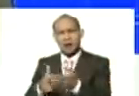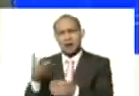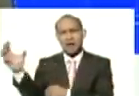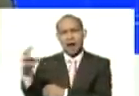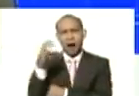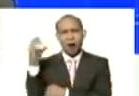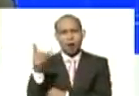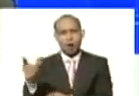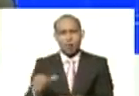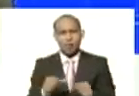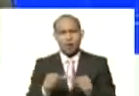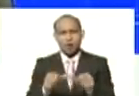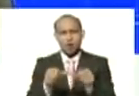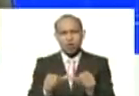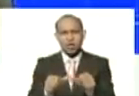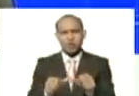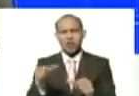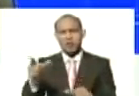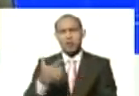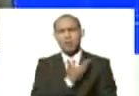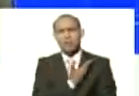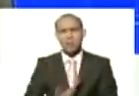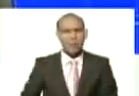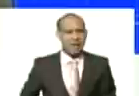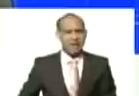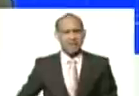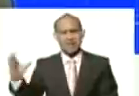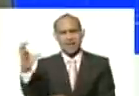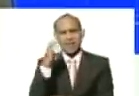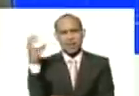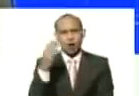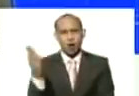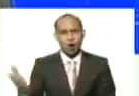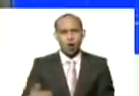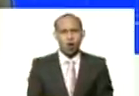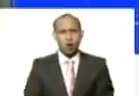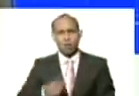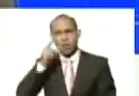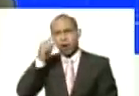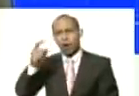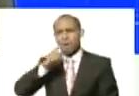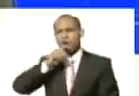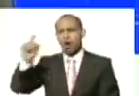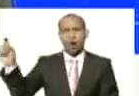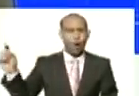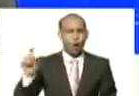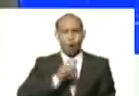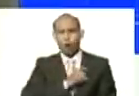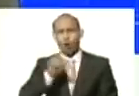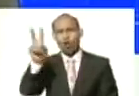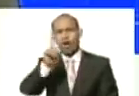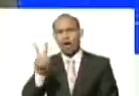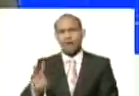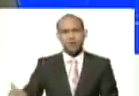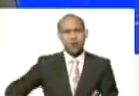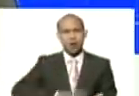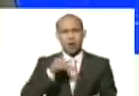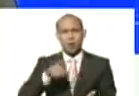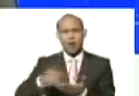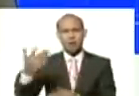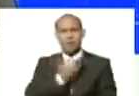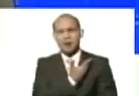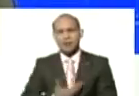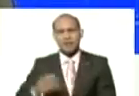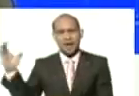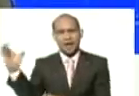reactivado por el obsesivo Iván Duque, por el hombre que más odia en este mundo a Venezuela, que es Iván Duque,